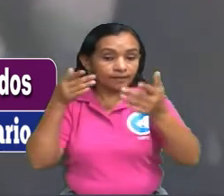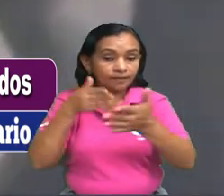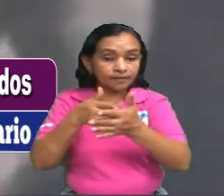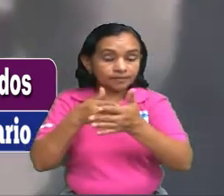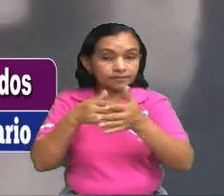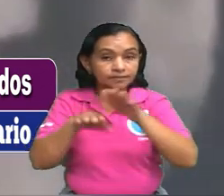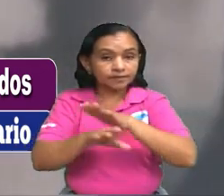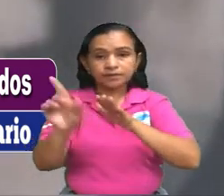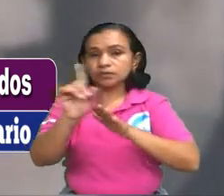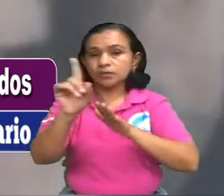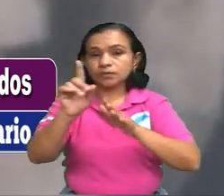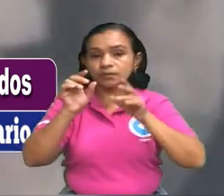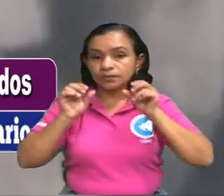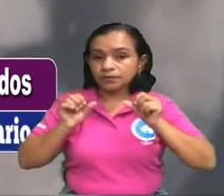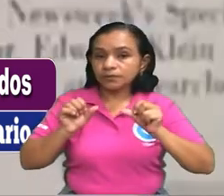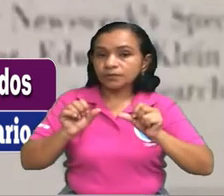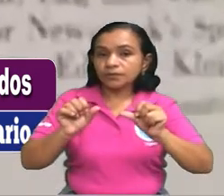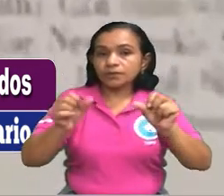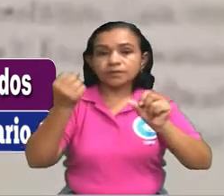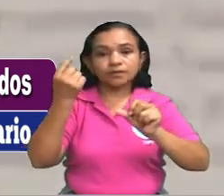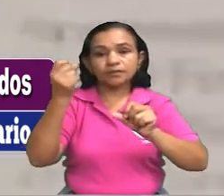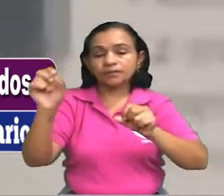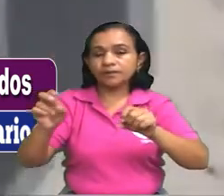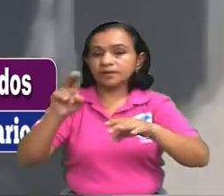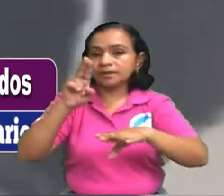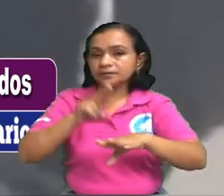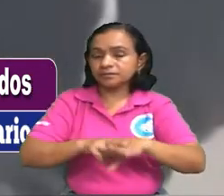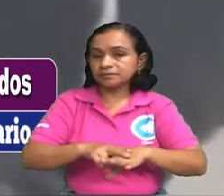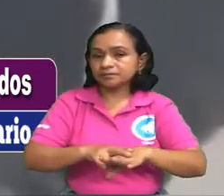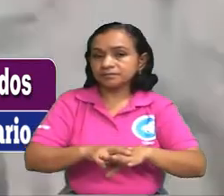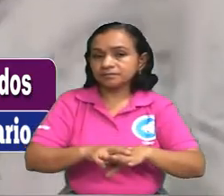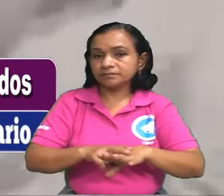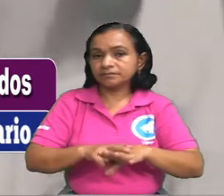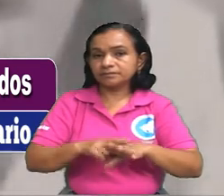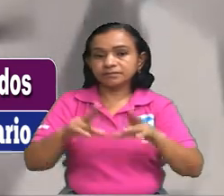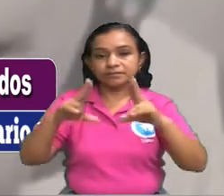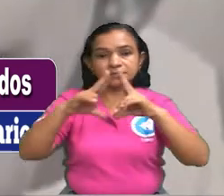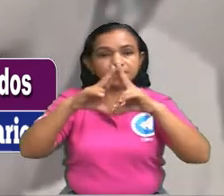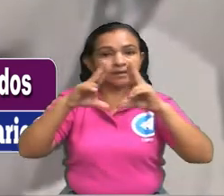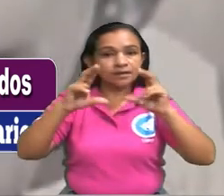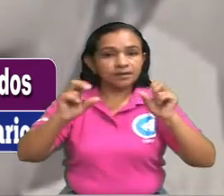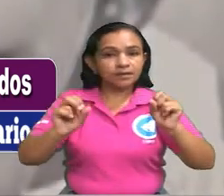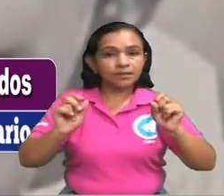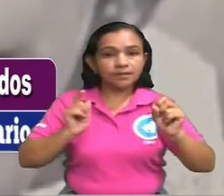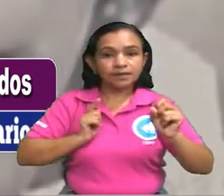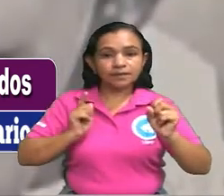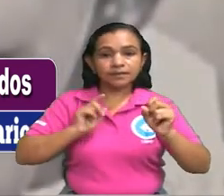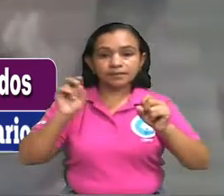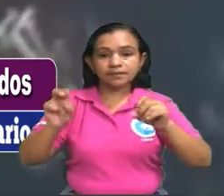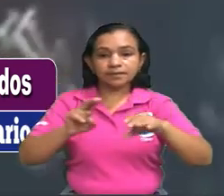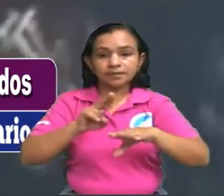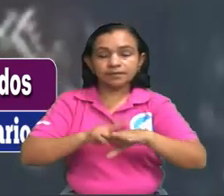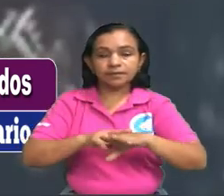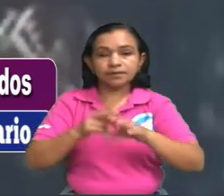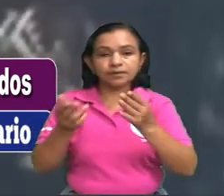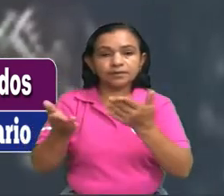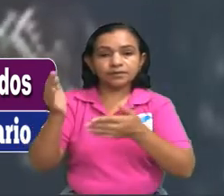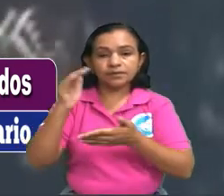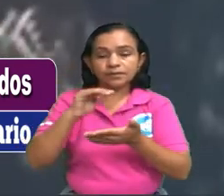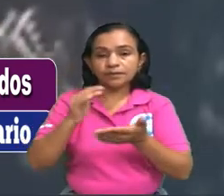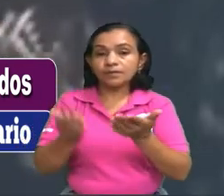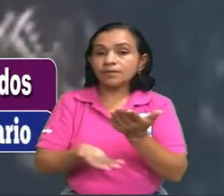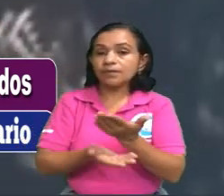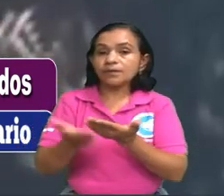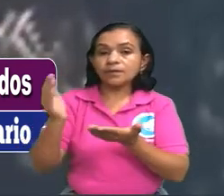porque todavía nos falta nacionalizar, por ejemplo, Nicaragua tendría el reto de nacionalizar otra vez la energía, por